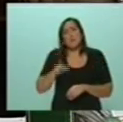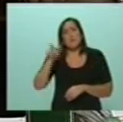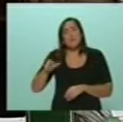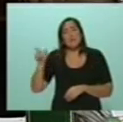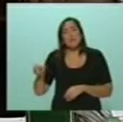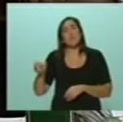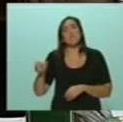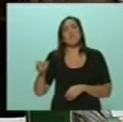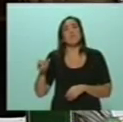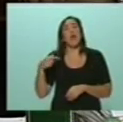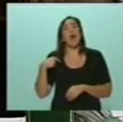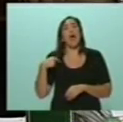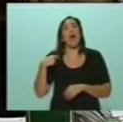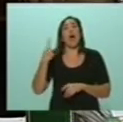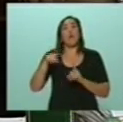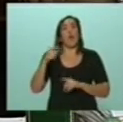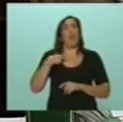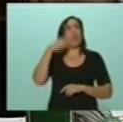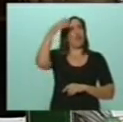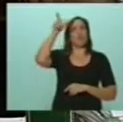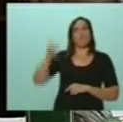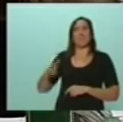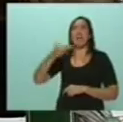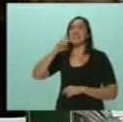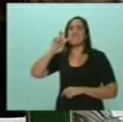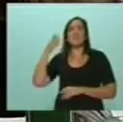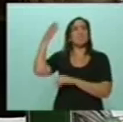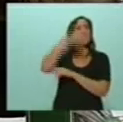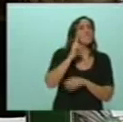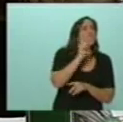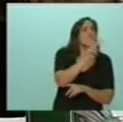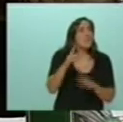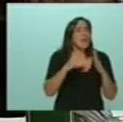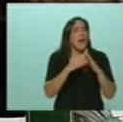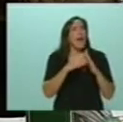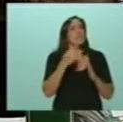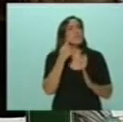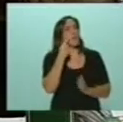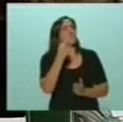se fue a verificar no habían resultado damnificados, solamente